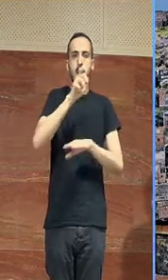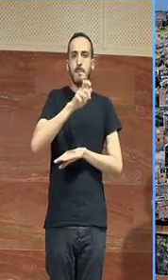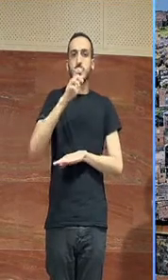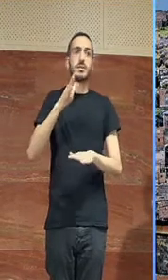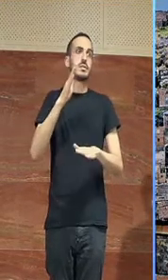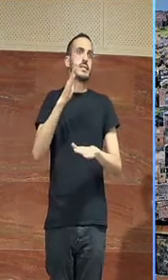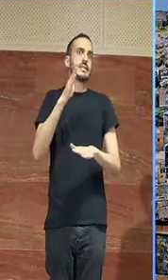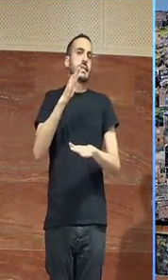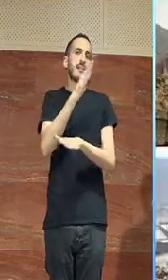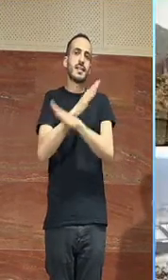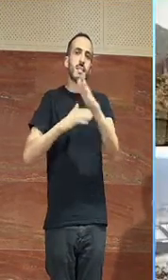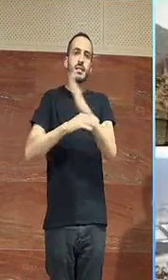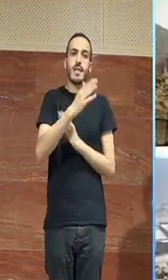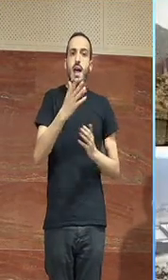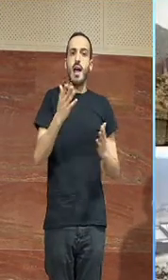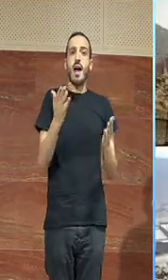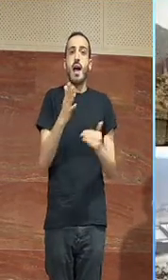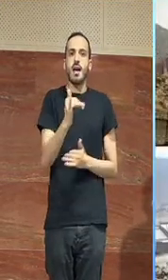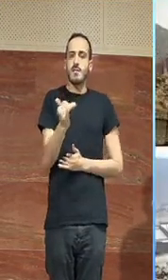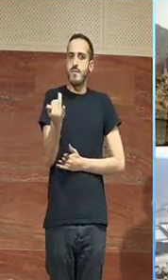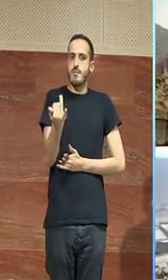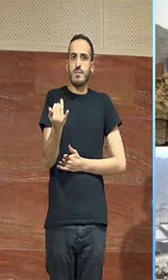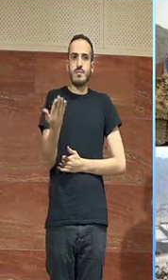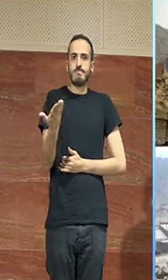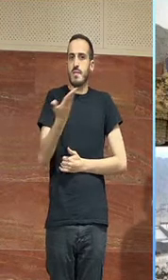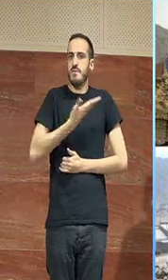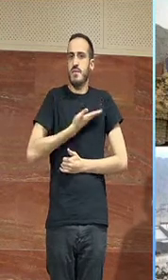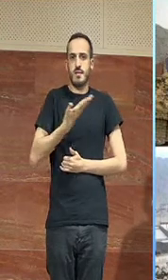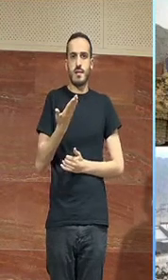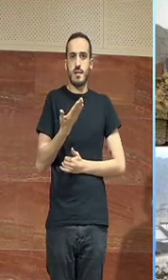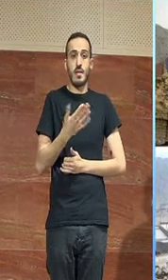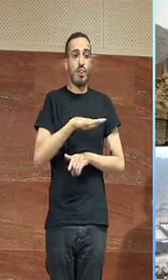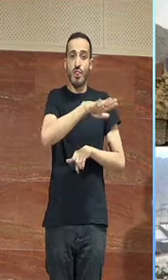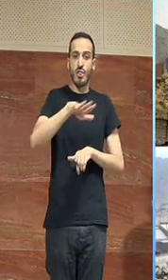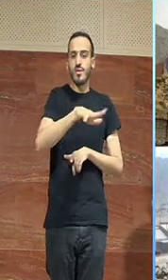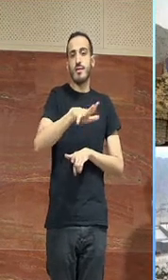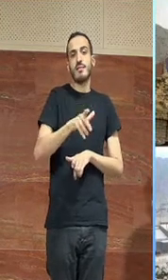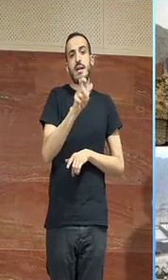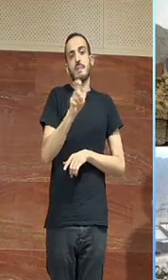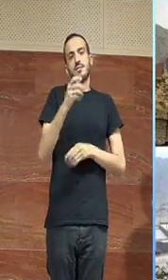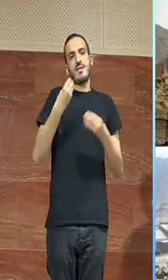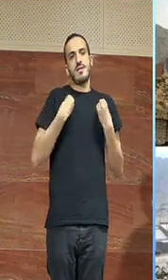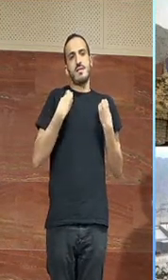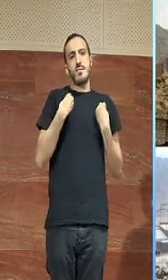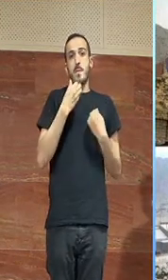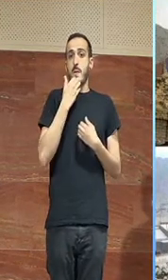algún tipo de movilidad reducida, lo que eso puede suponer en asentamientos como los que se están dando en